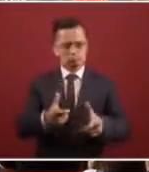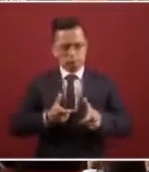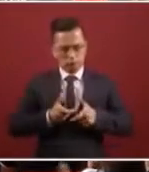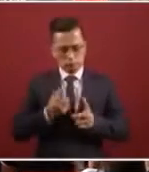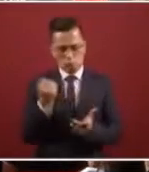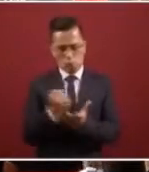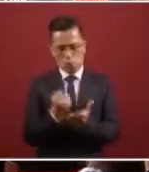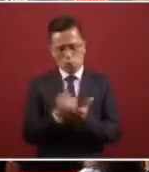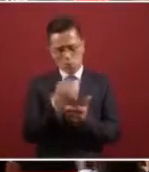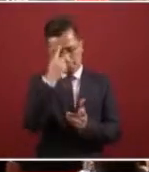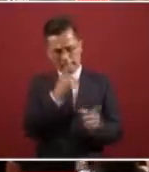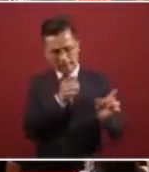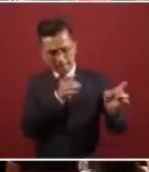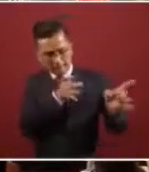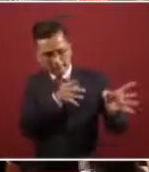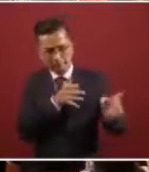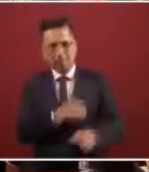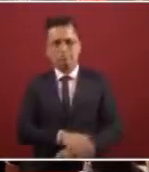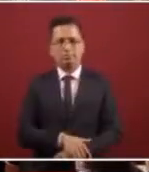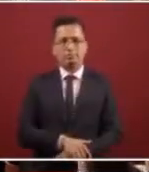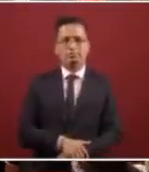arco.